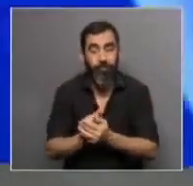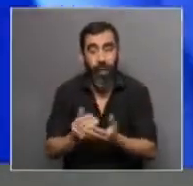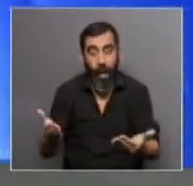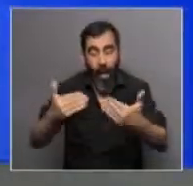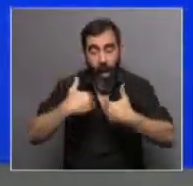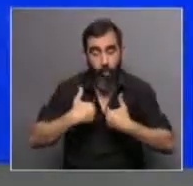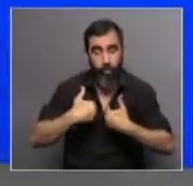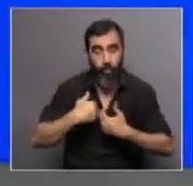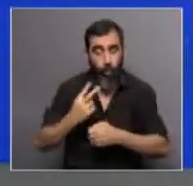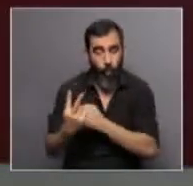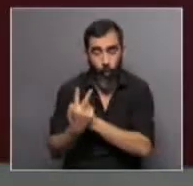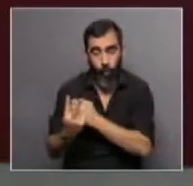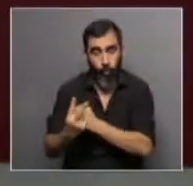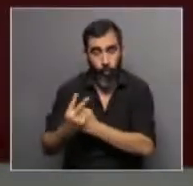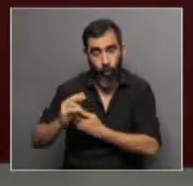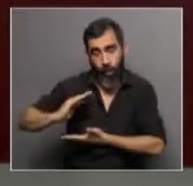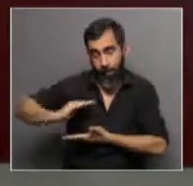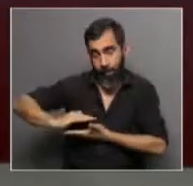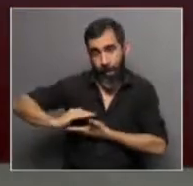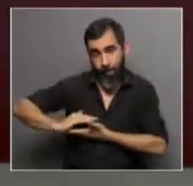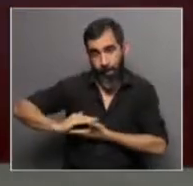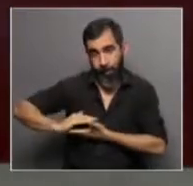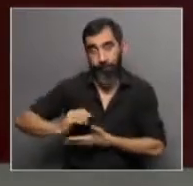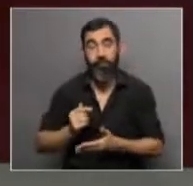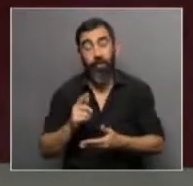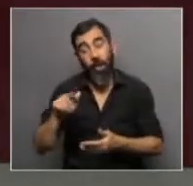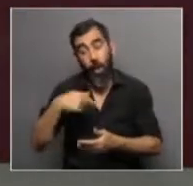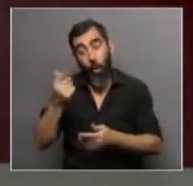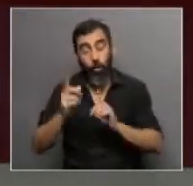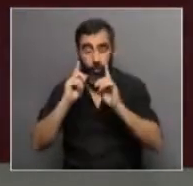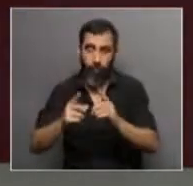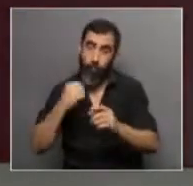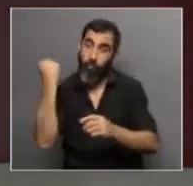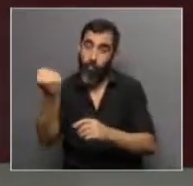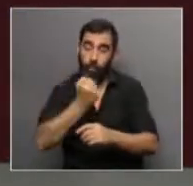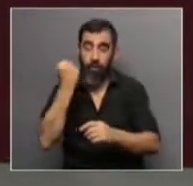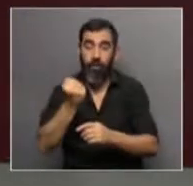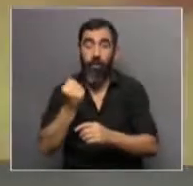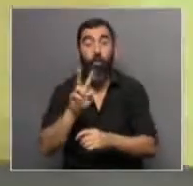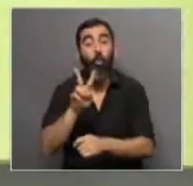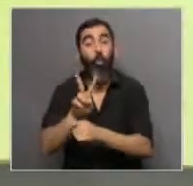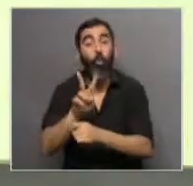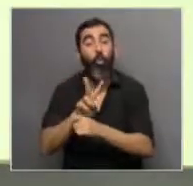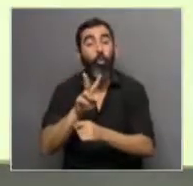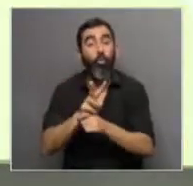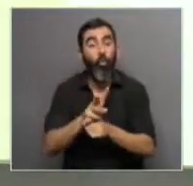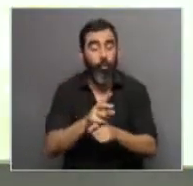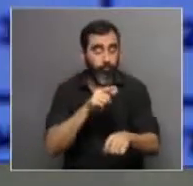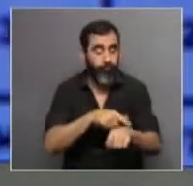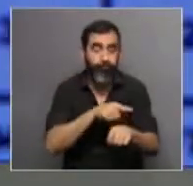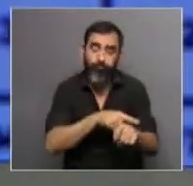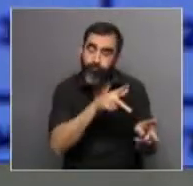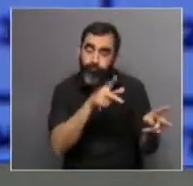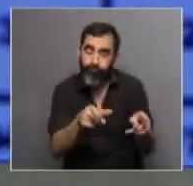el autoexamen mamario, y el otro gran adelanto es el control periódico